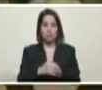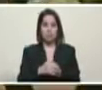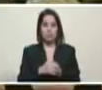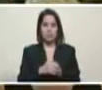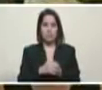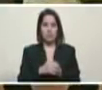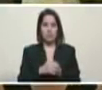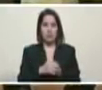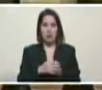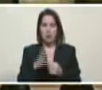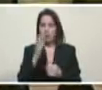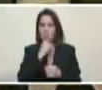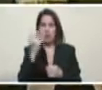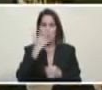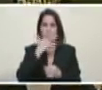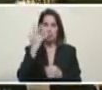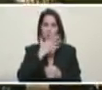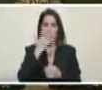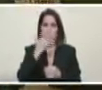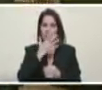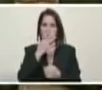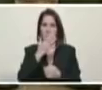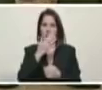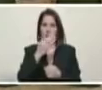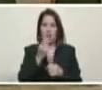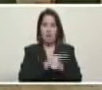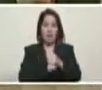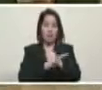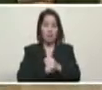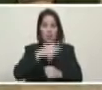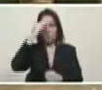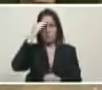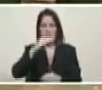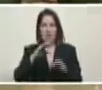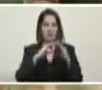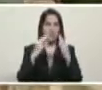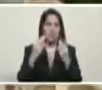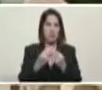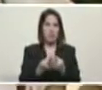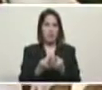comandante Chávez. No tengan duda, hermanos militares presentes, familiares.